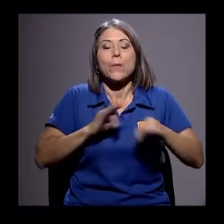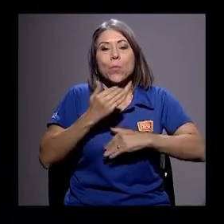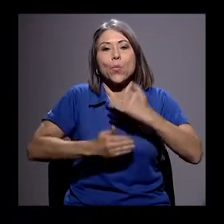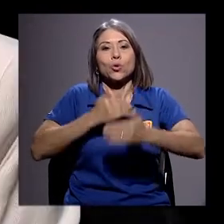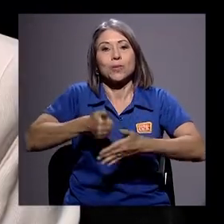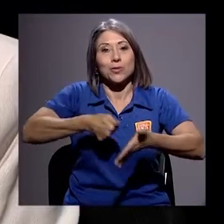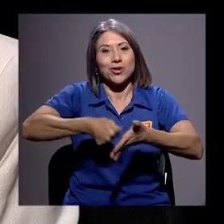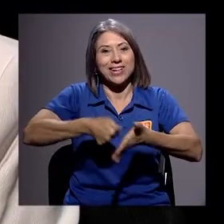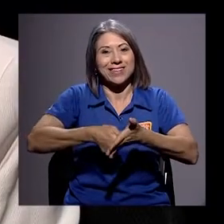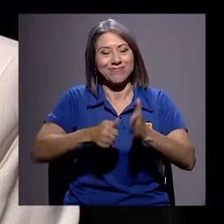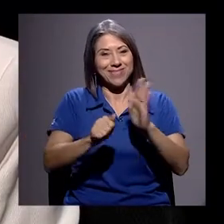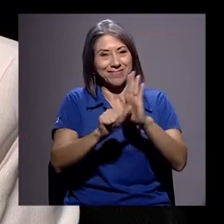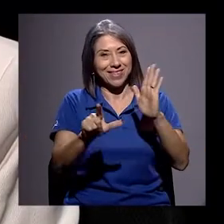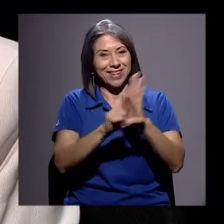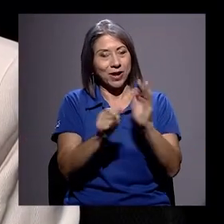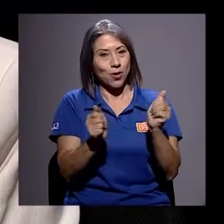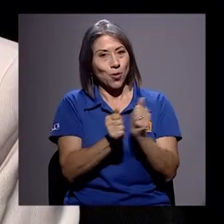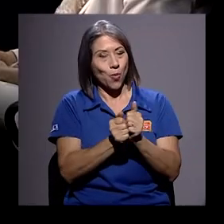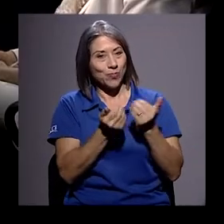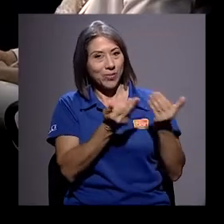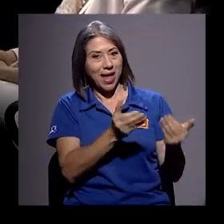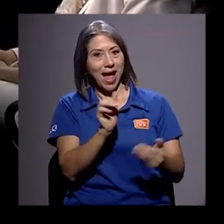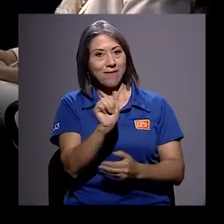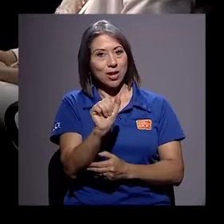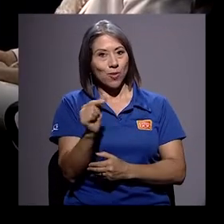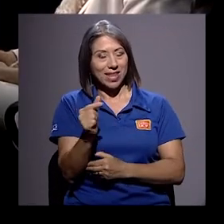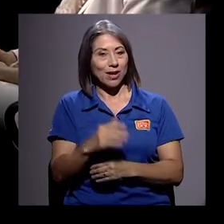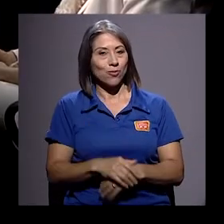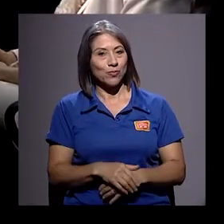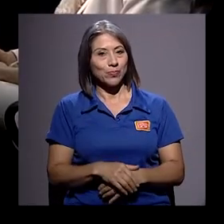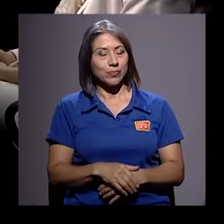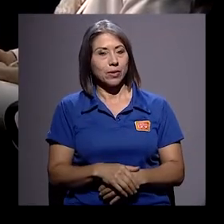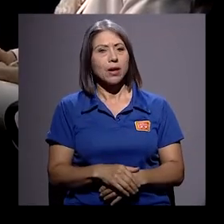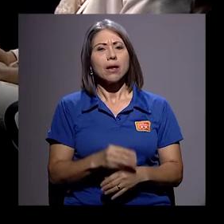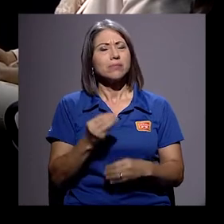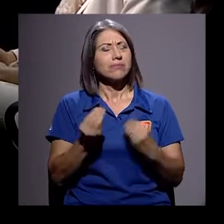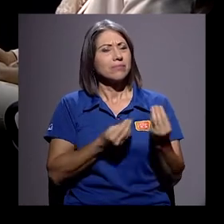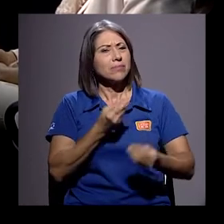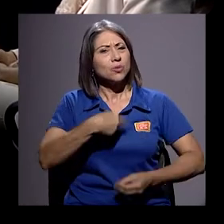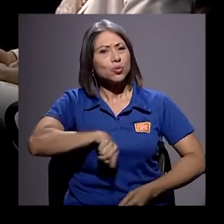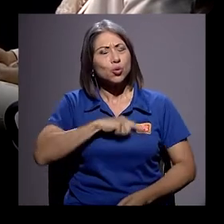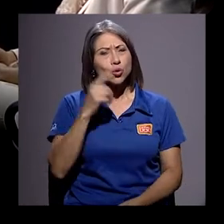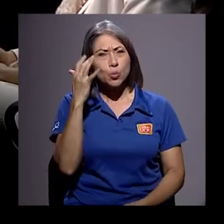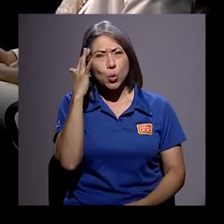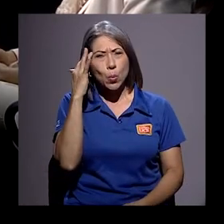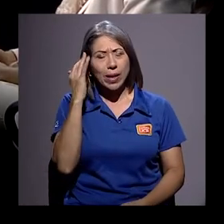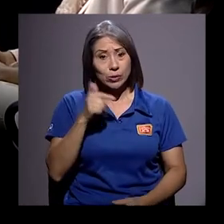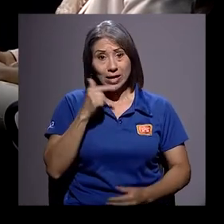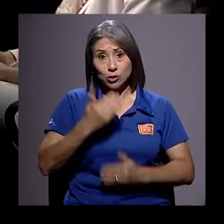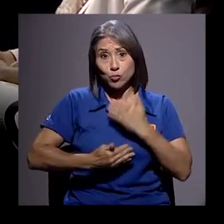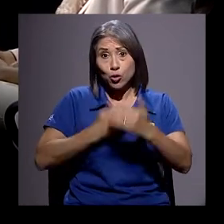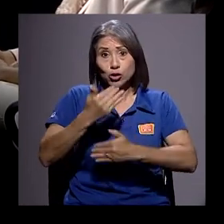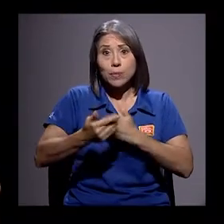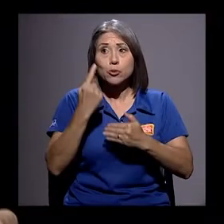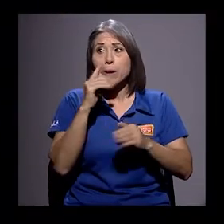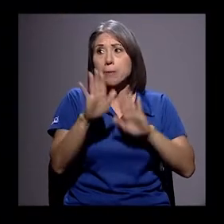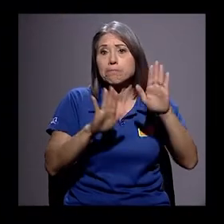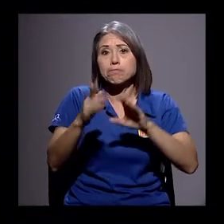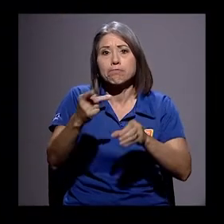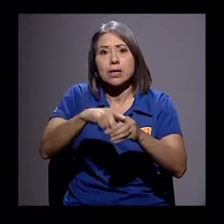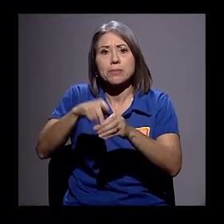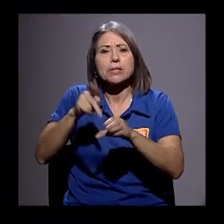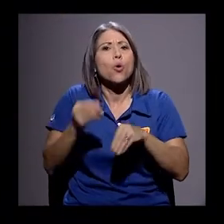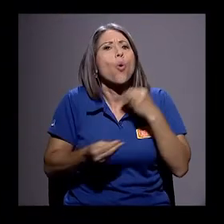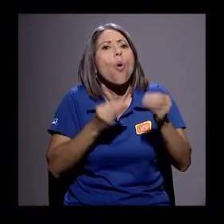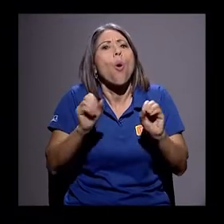con doña abril verde and co nos preocupa mucho daño abril como hace 1 efectivos los procesos de participación y lo decimos en